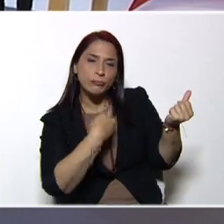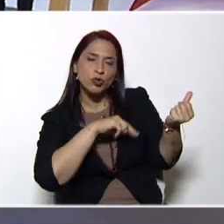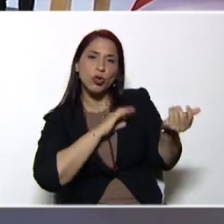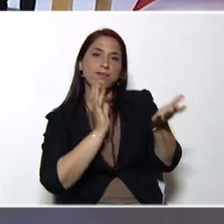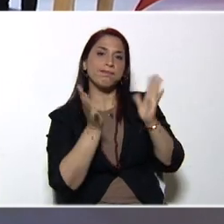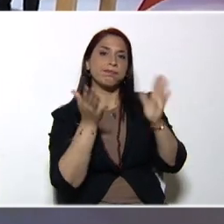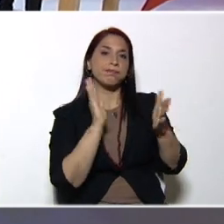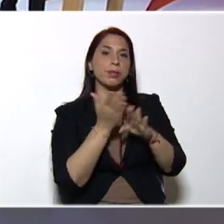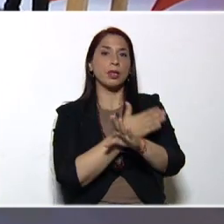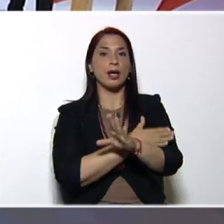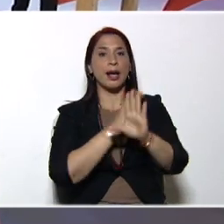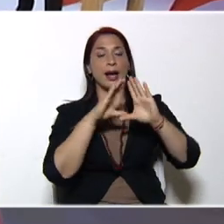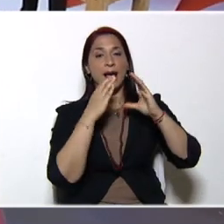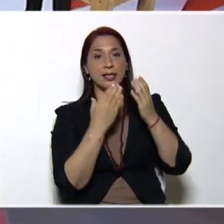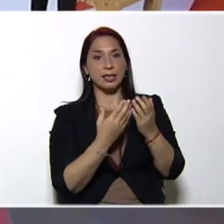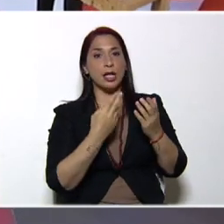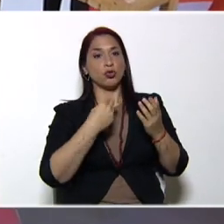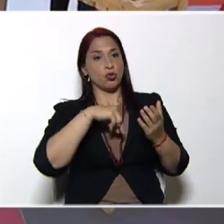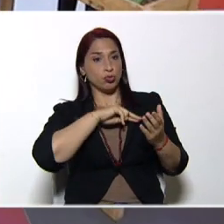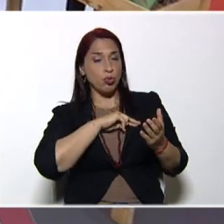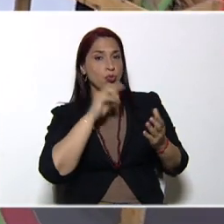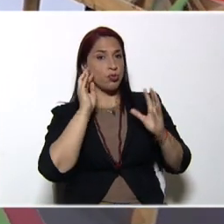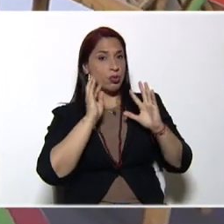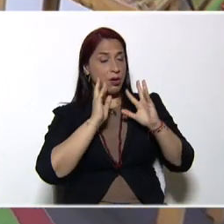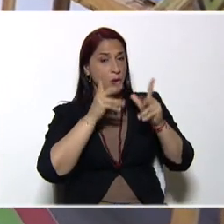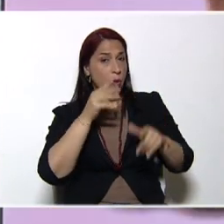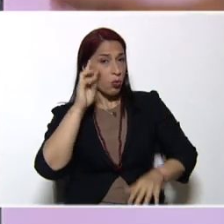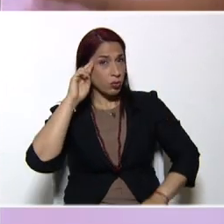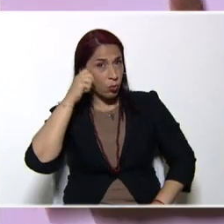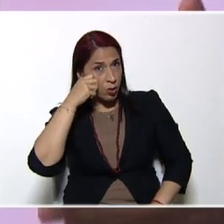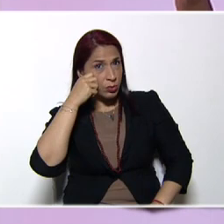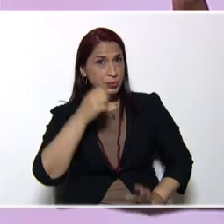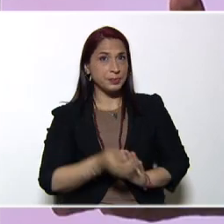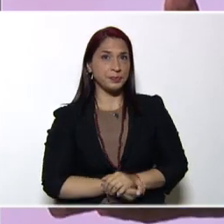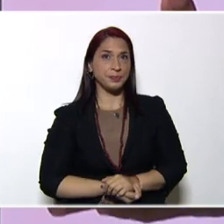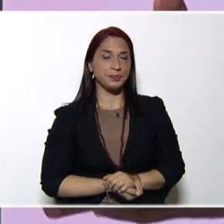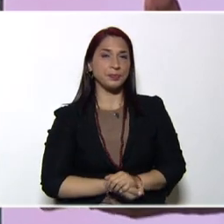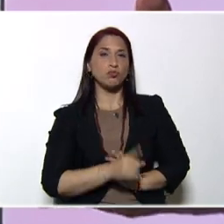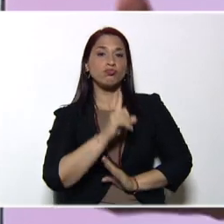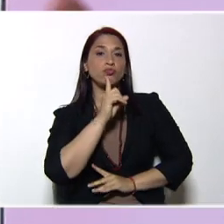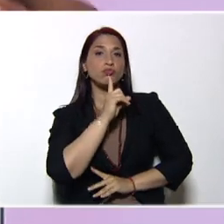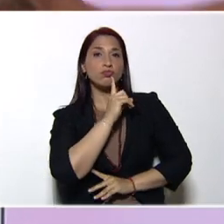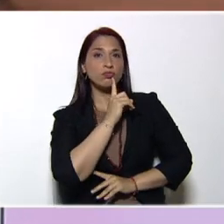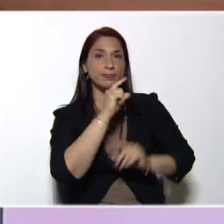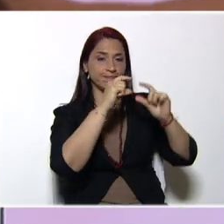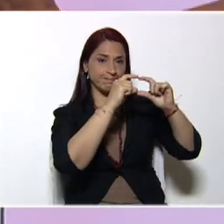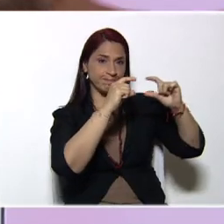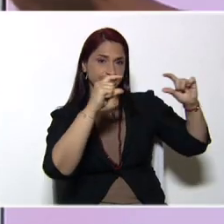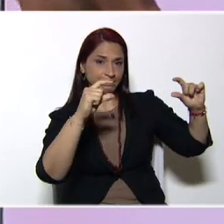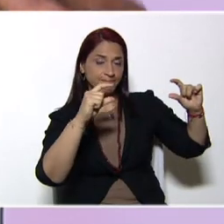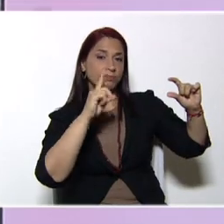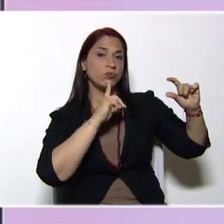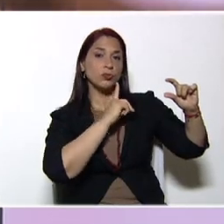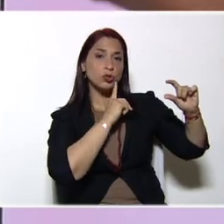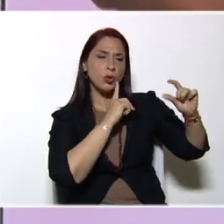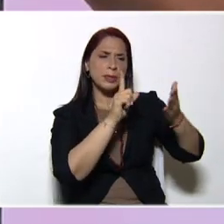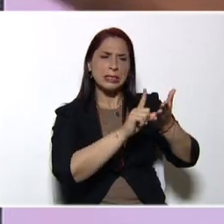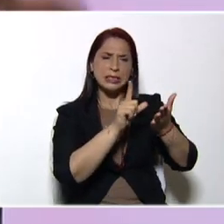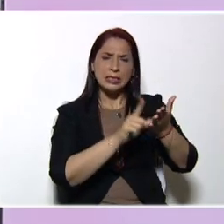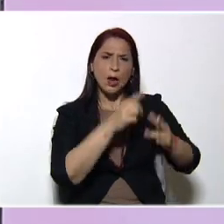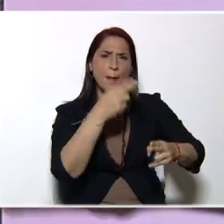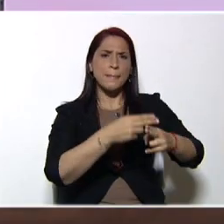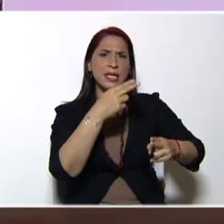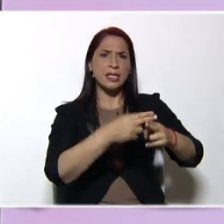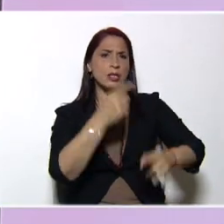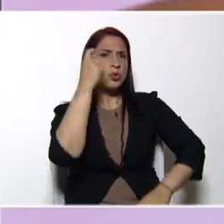la clase anterior, sin embargo se los refuerzo. La primera ficha, que es en donde va el membrete institucional, va el nombre, el apellido, la